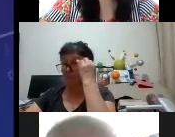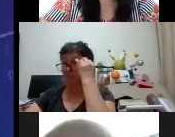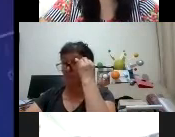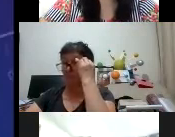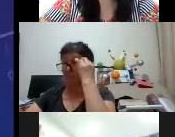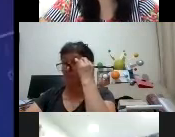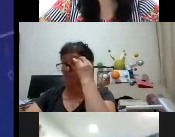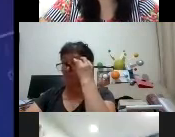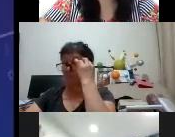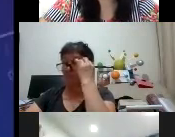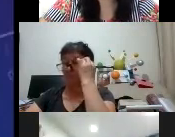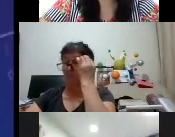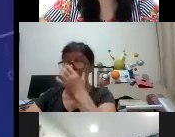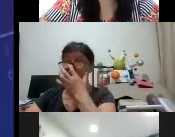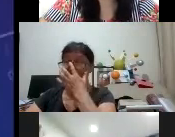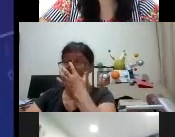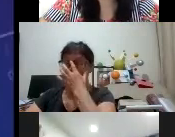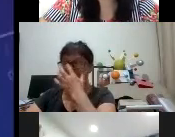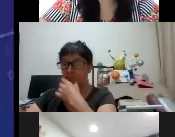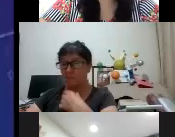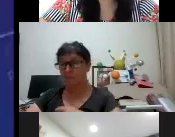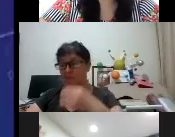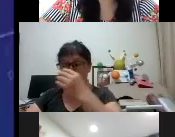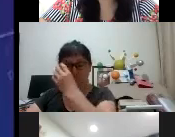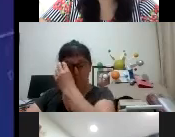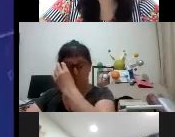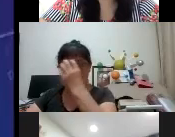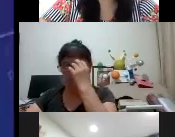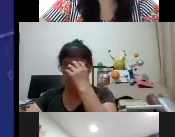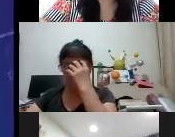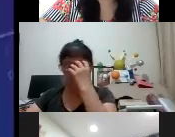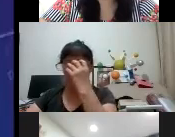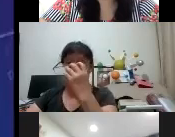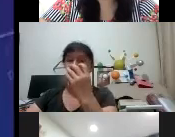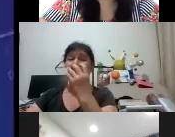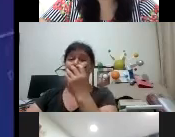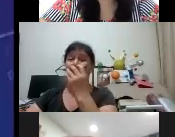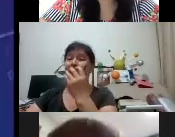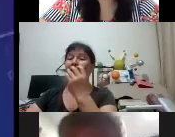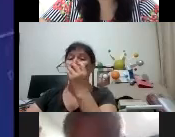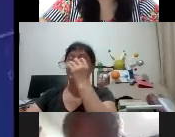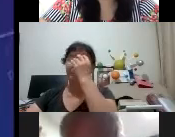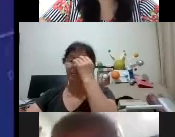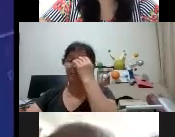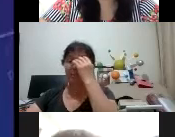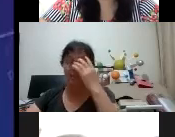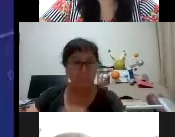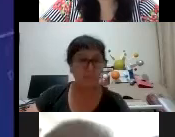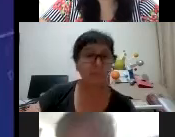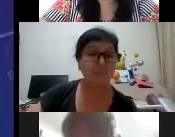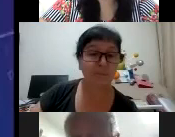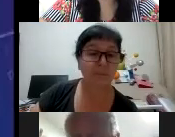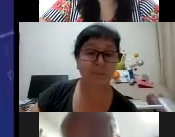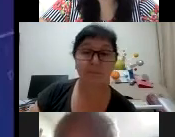core, trabajar el alineamiento de la columna, ¿no? Estos son los ejercicios que se realizan en grupo, esto es en el programa, por ejemplo. Acá también se